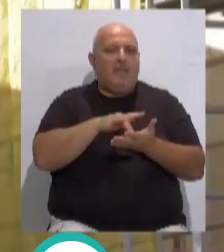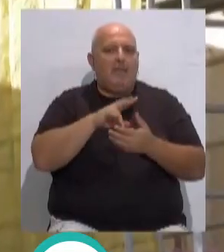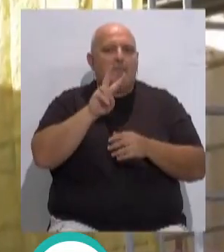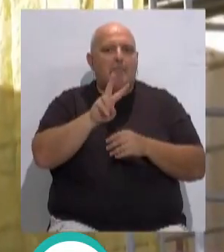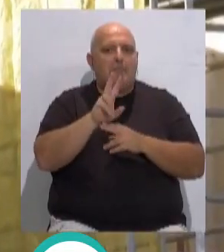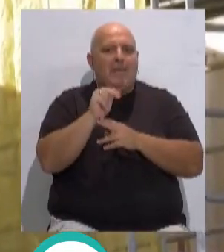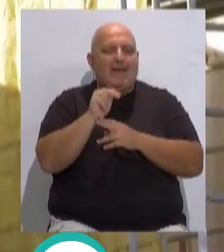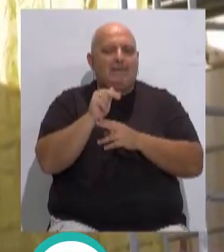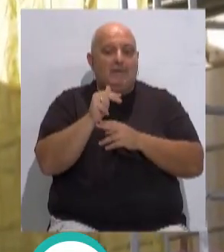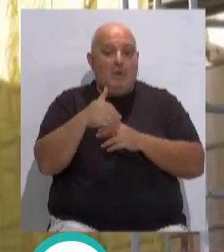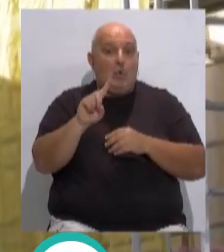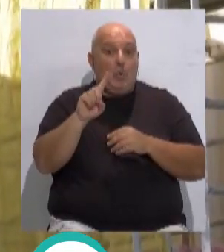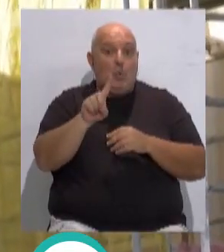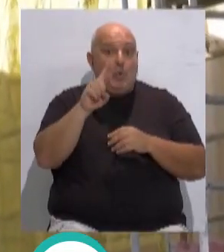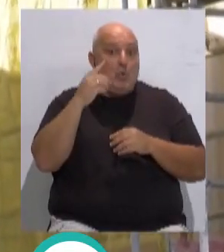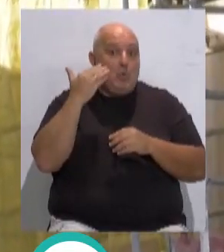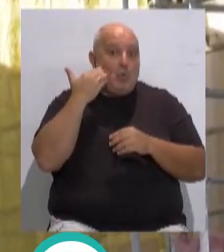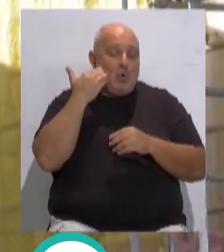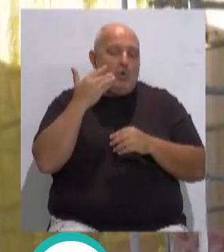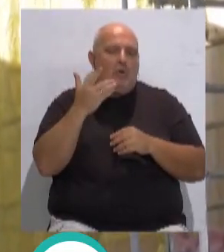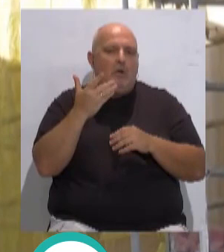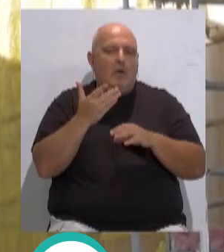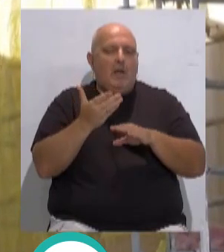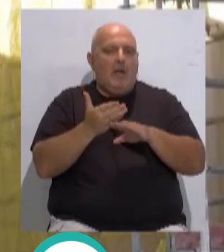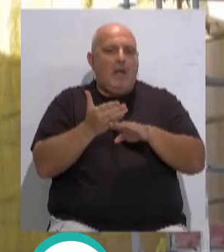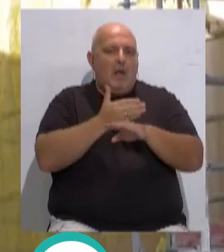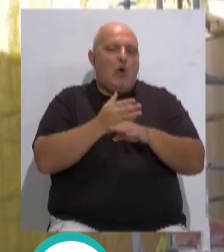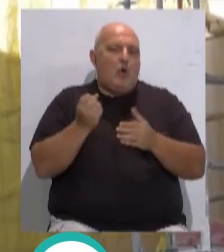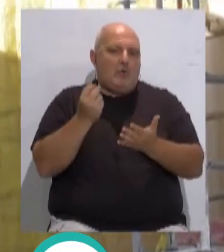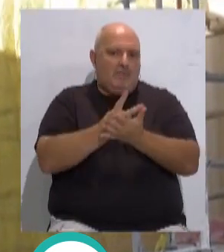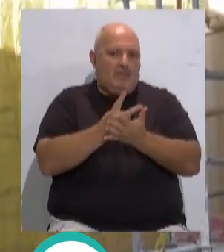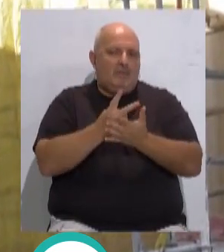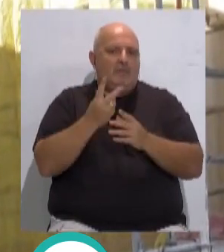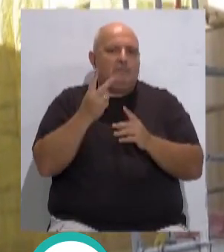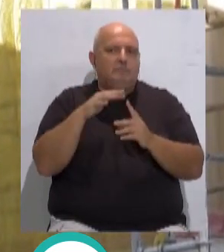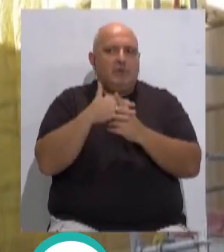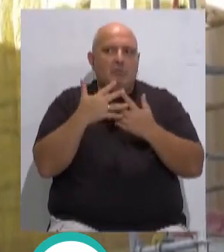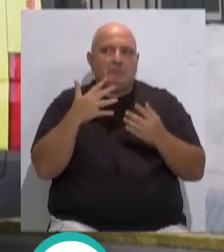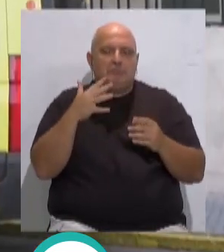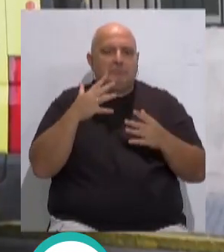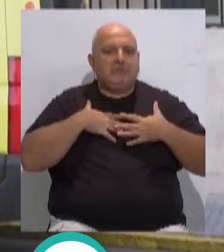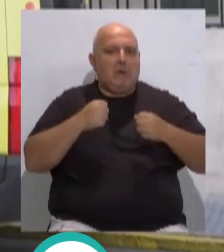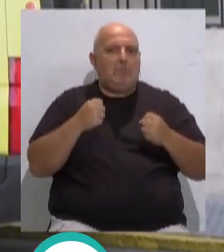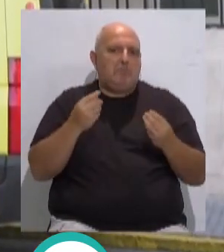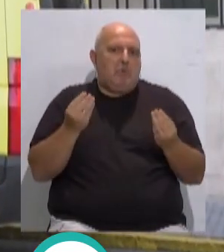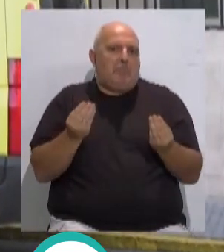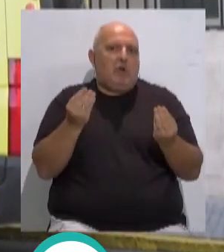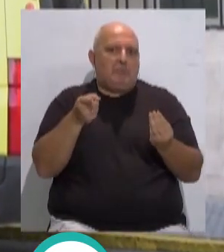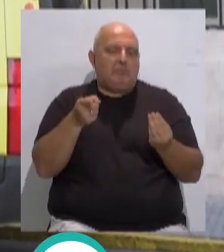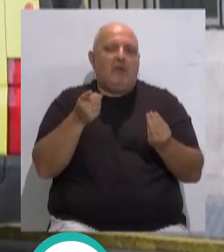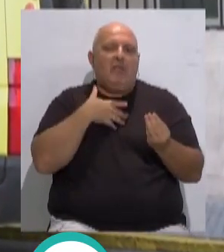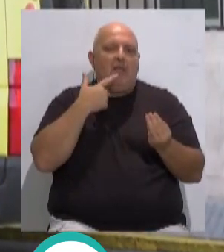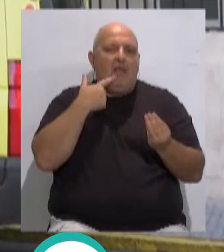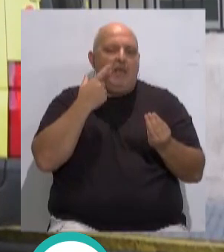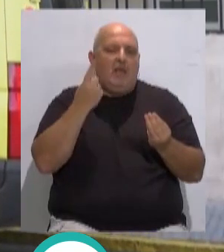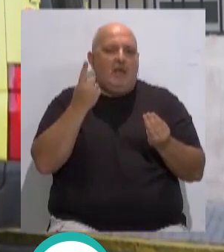próximo viernes 1 de julio la entrada habitual de antes de la pandemia. La situación sanitaria actual permite que el acceso vuelva a la calle